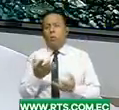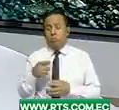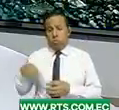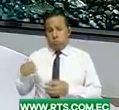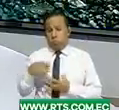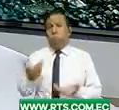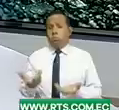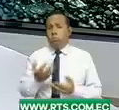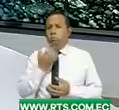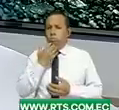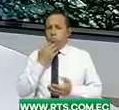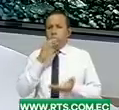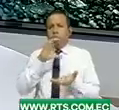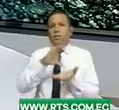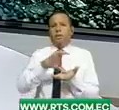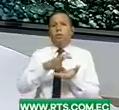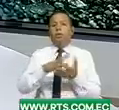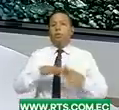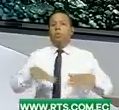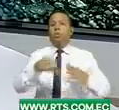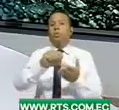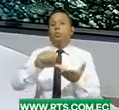ciudad de Esmeraldas. Veamos.